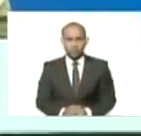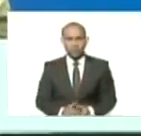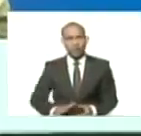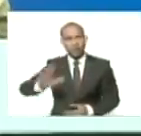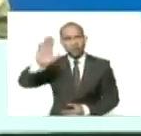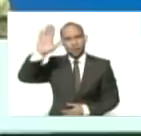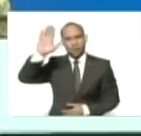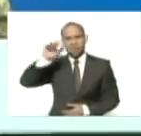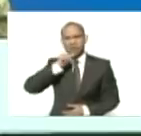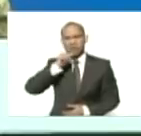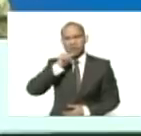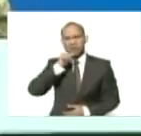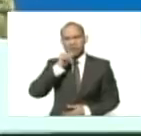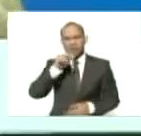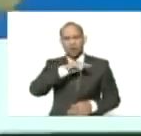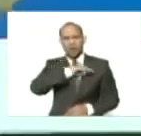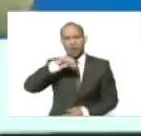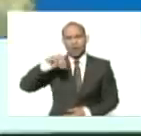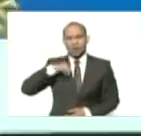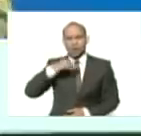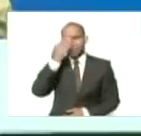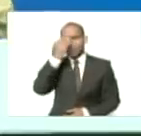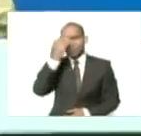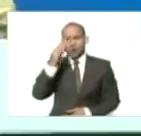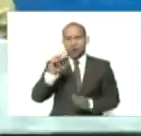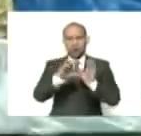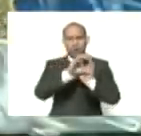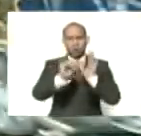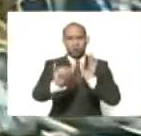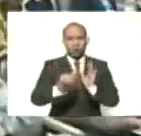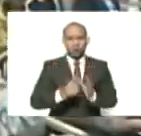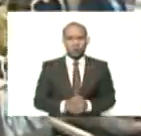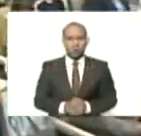Levanten la mano los que fueron miembros del Frente Constituyente.